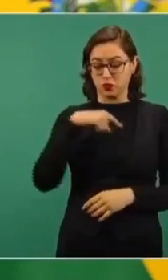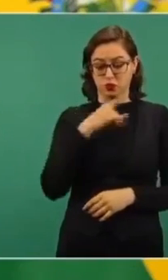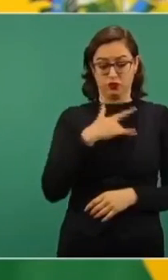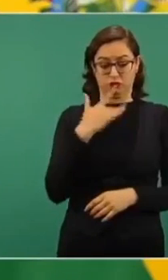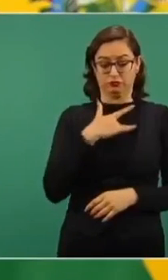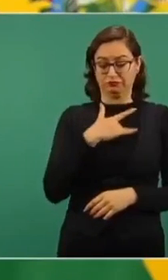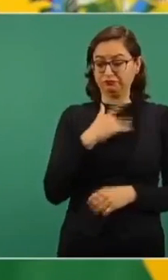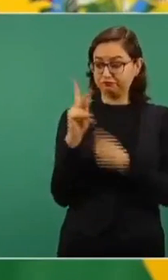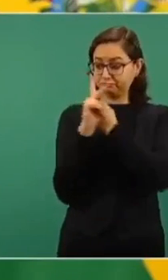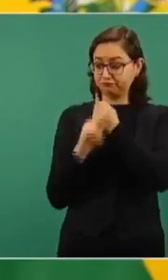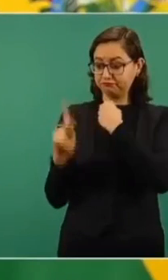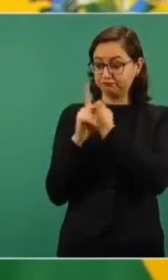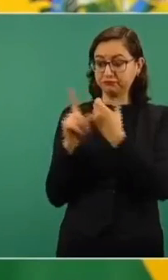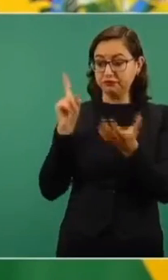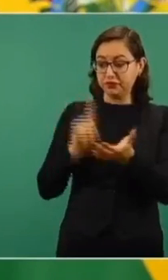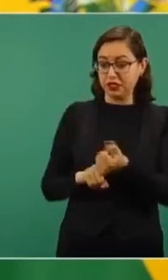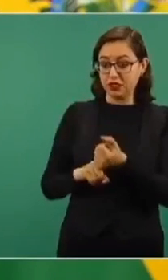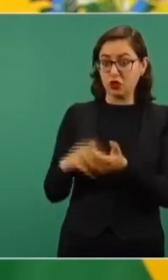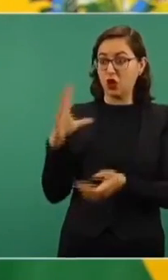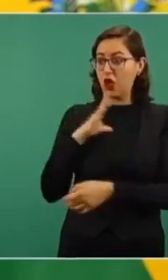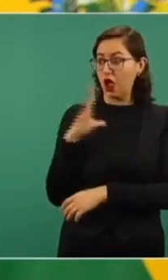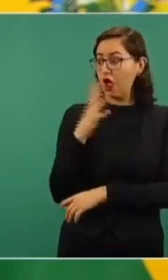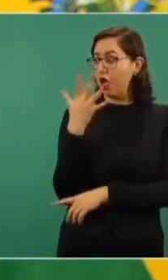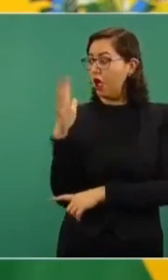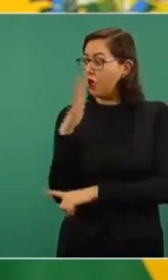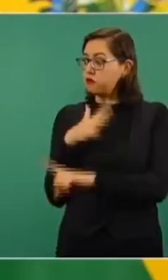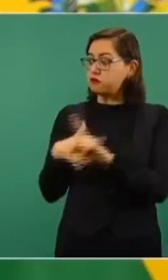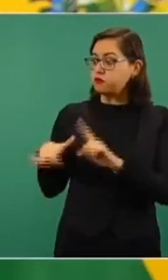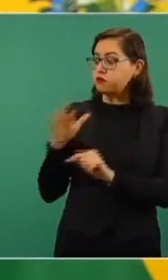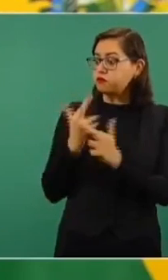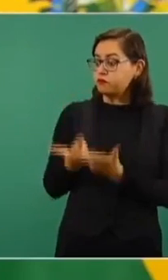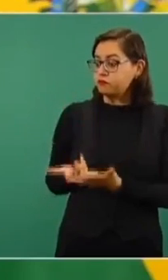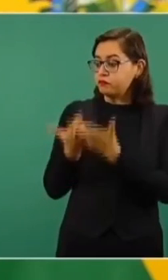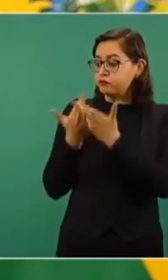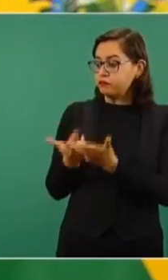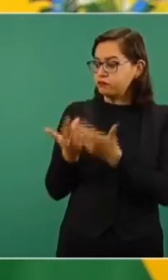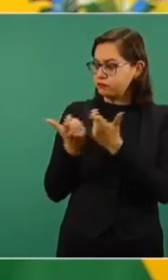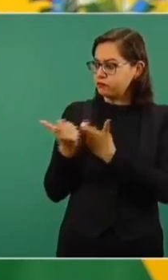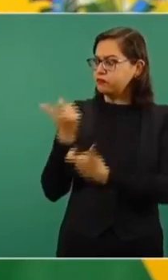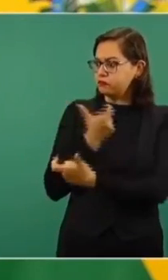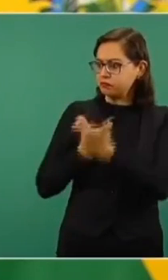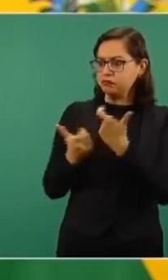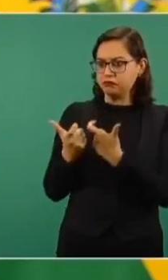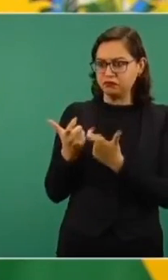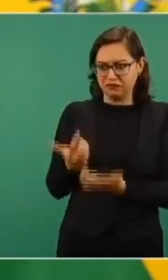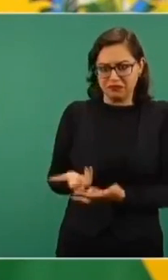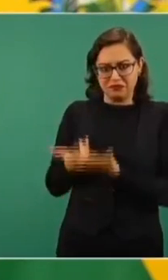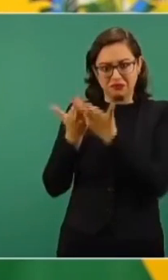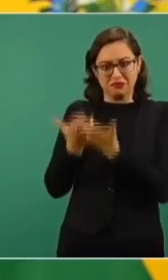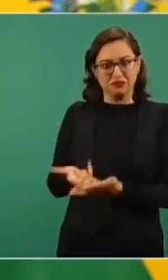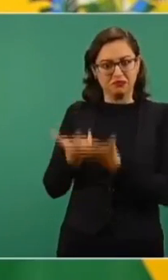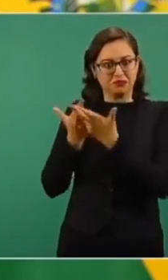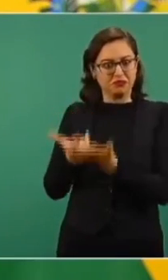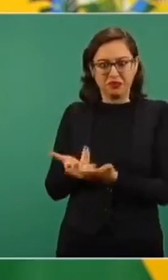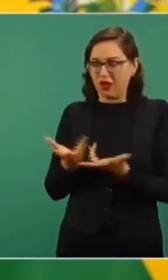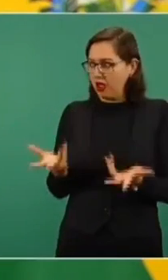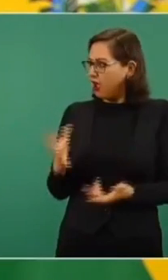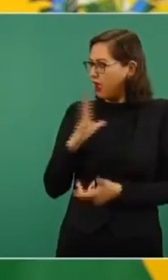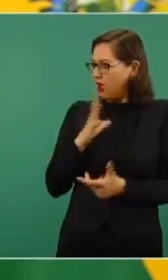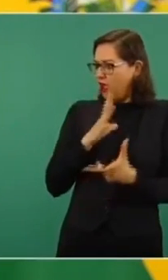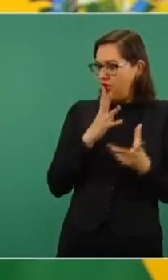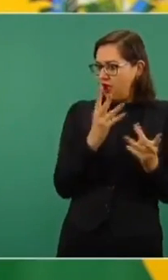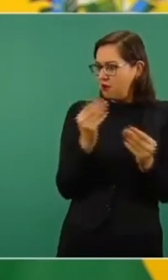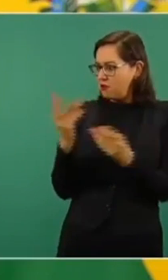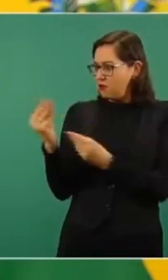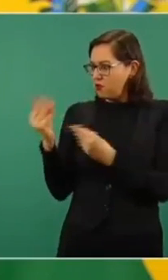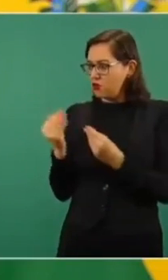naturales, un país que tiene potencial de generación de excedente económico, la clave de eso